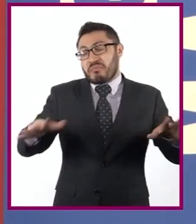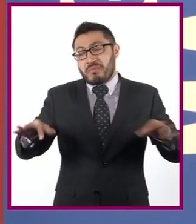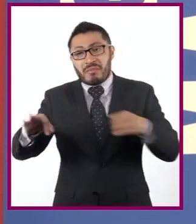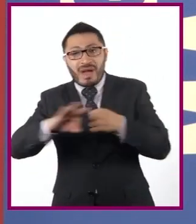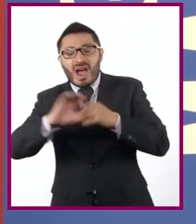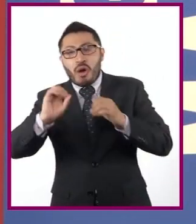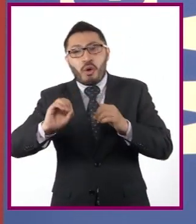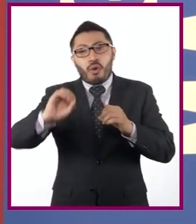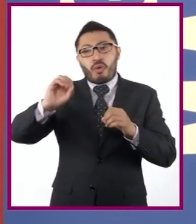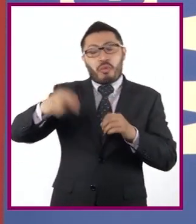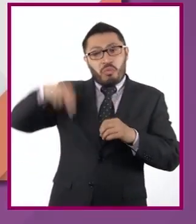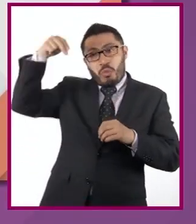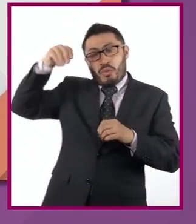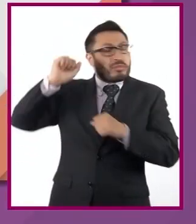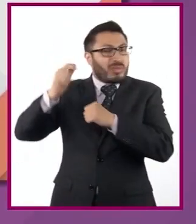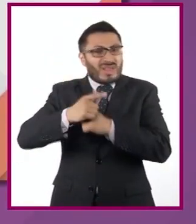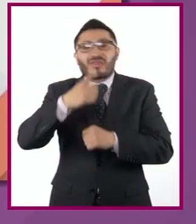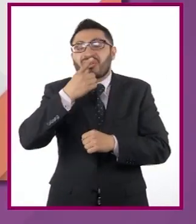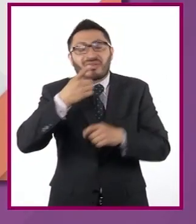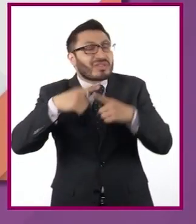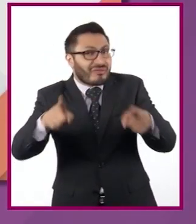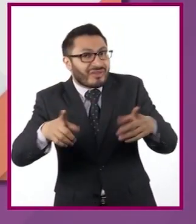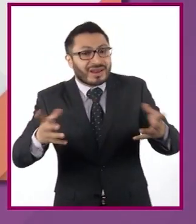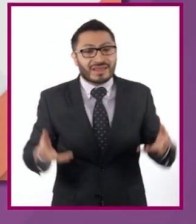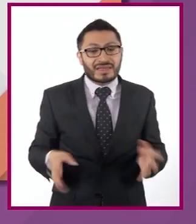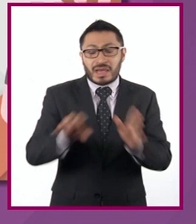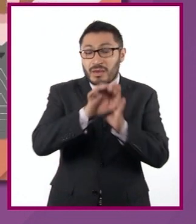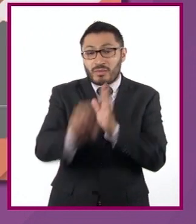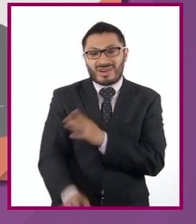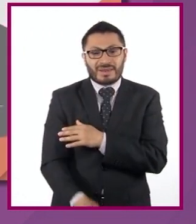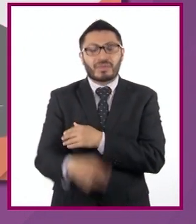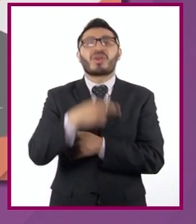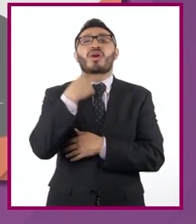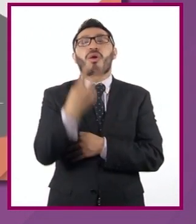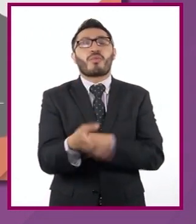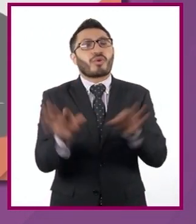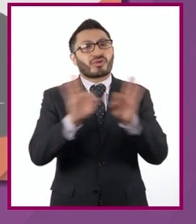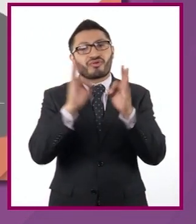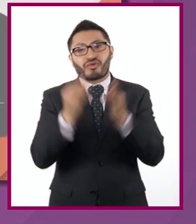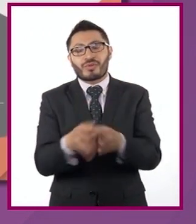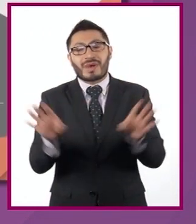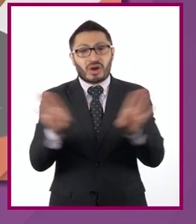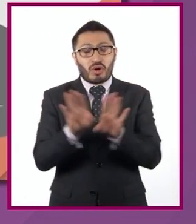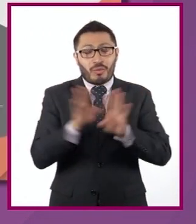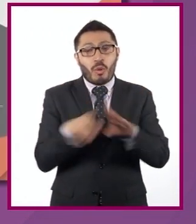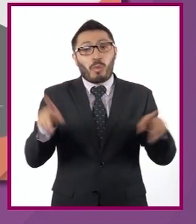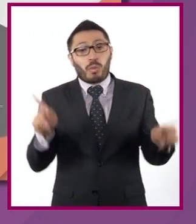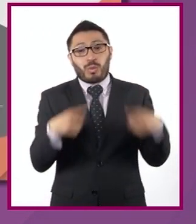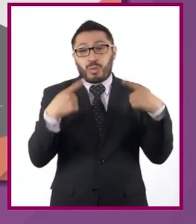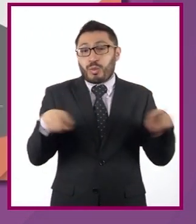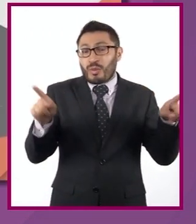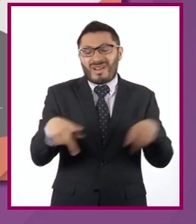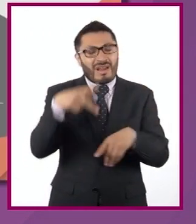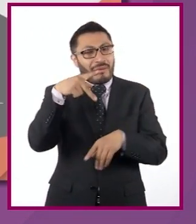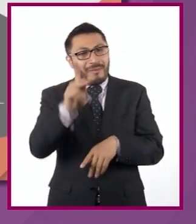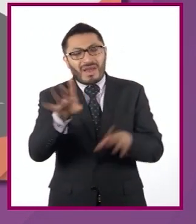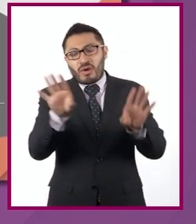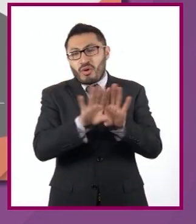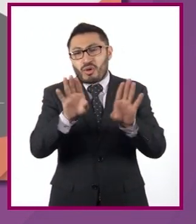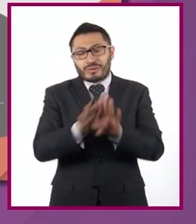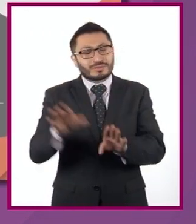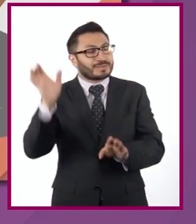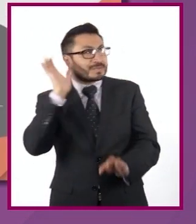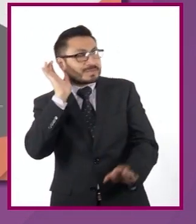Así tenemos que nuestra voz es un instrumento musical. Sin embargo, al escuchar a quienes